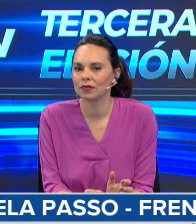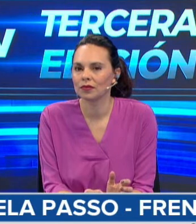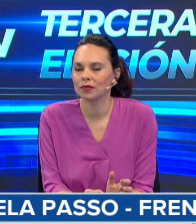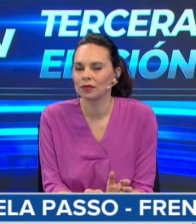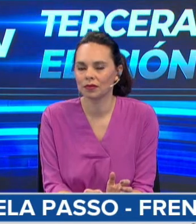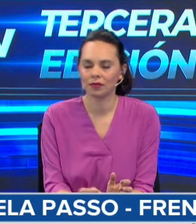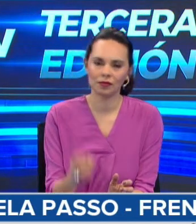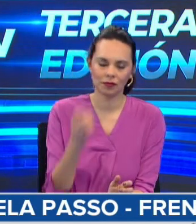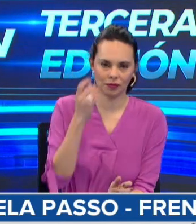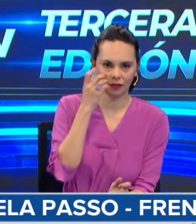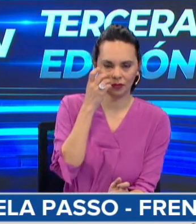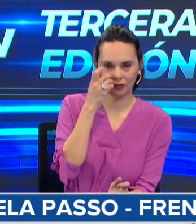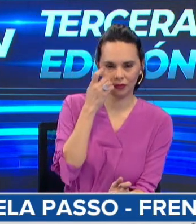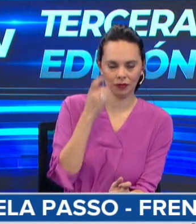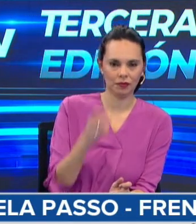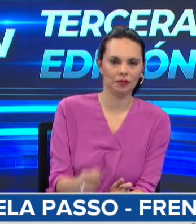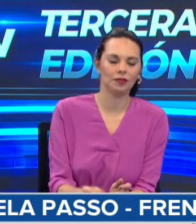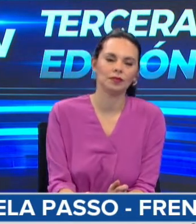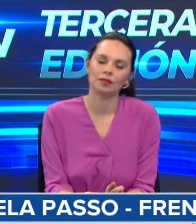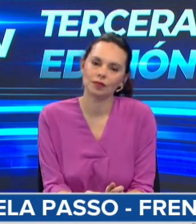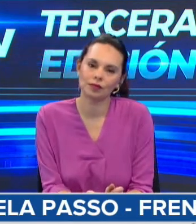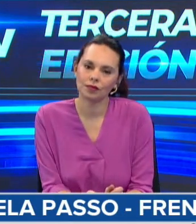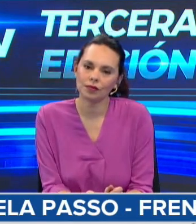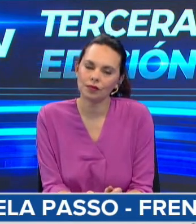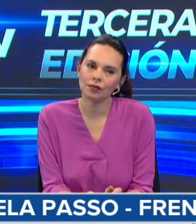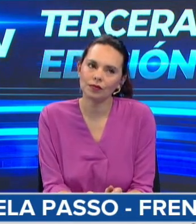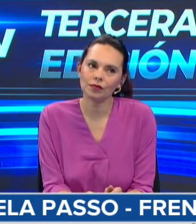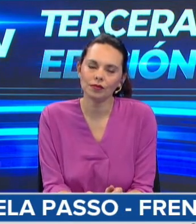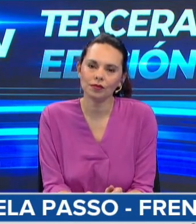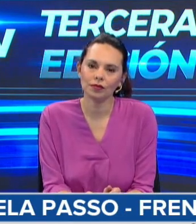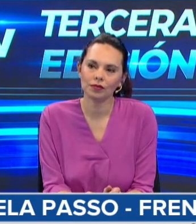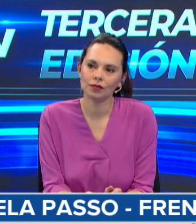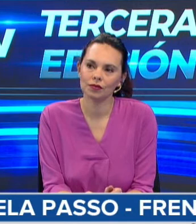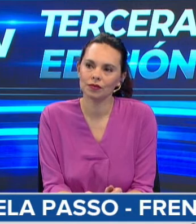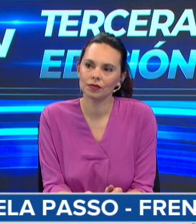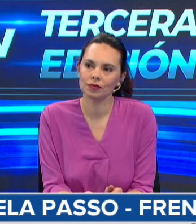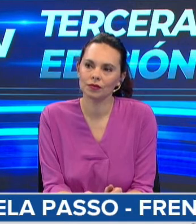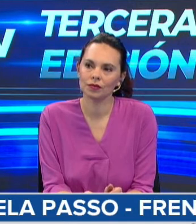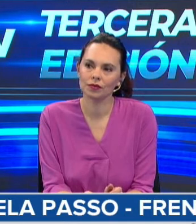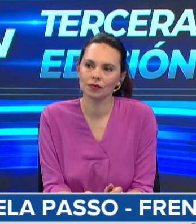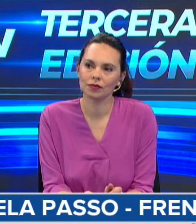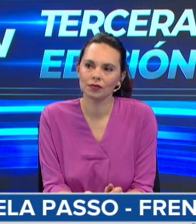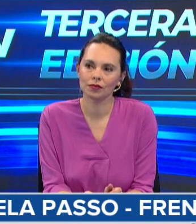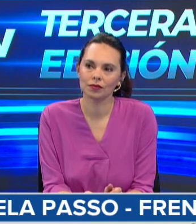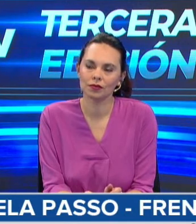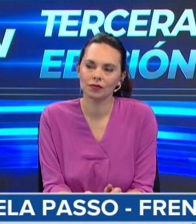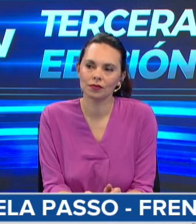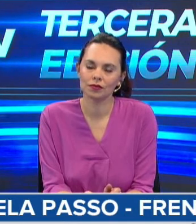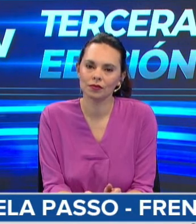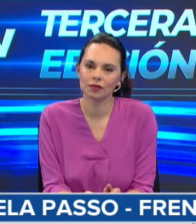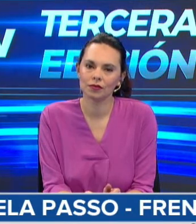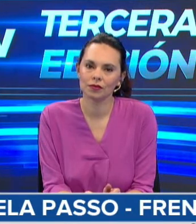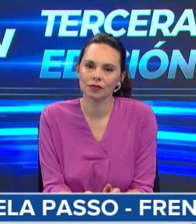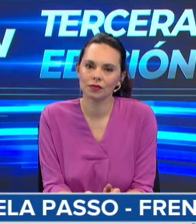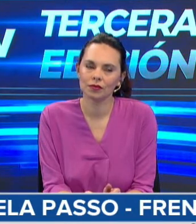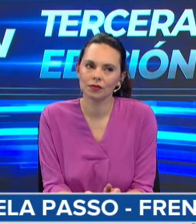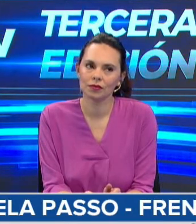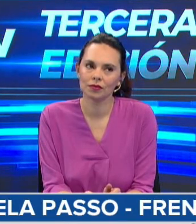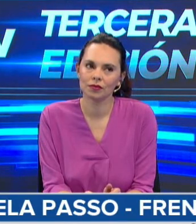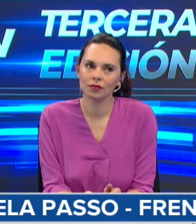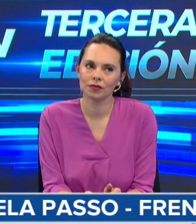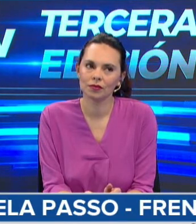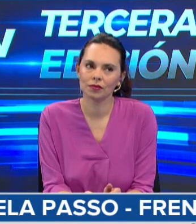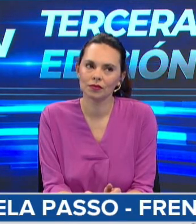que tiene el hecho de poder debatir alrededor de los temas, vivir ni más ni menos que en el recinto de la Cámara